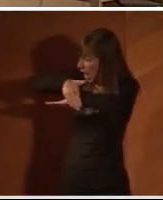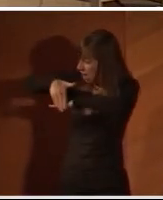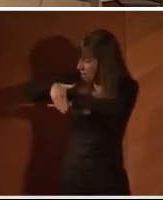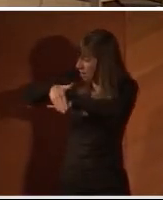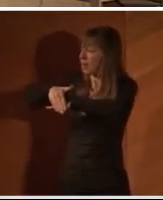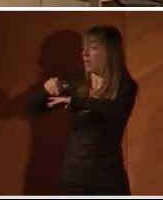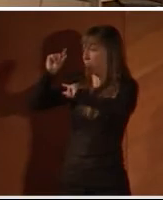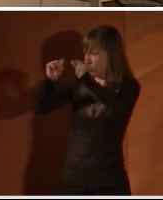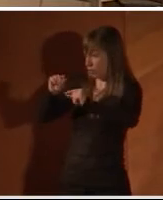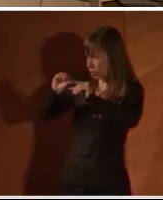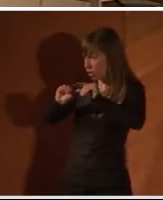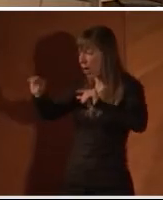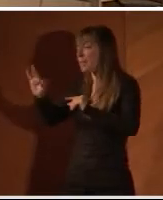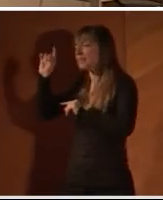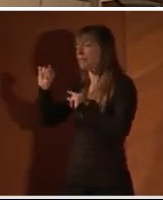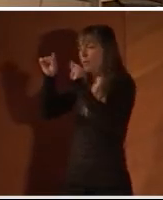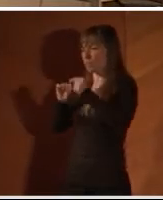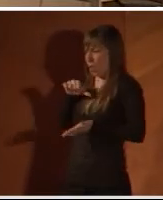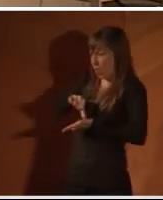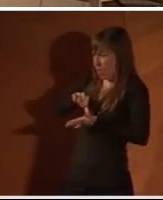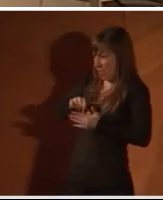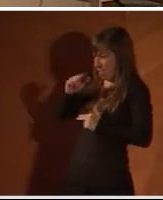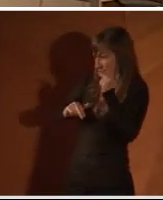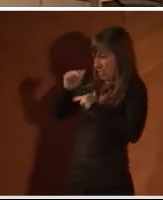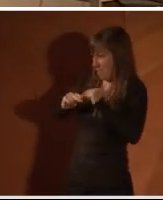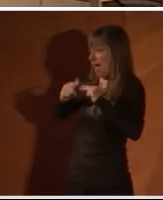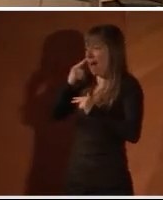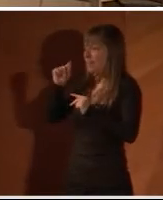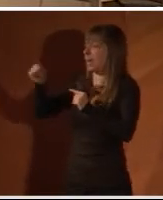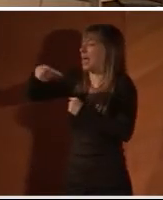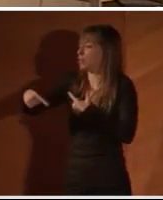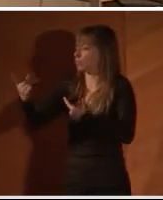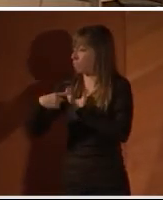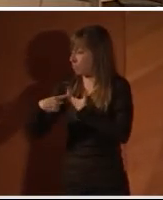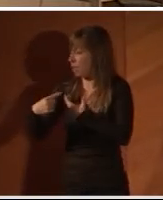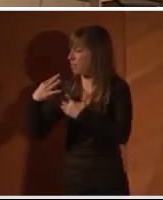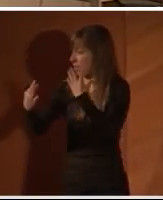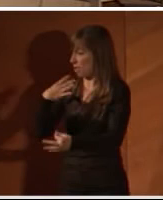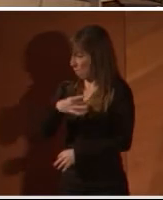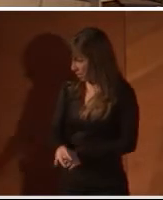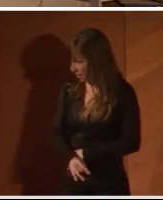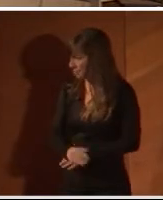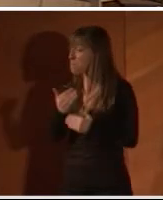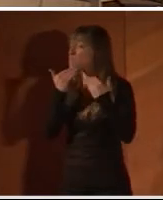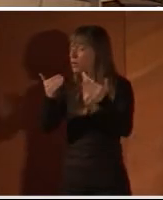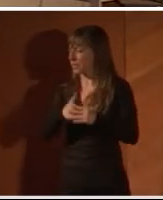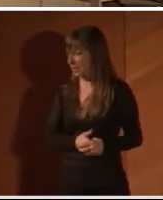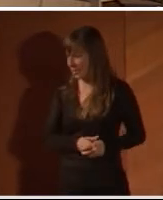Plan General de Ordenación Urbana de nuestra ciudad. Muchísimas gracias. Muchas gracias, Alicante.